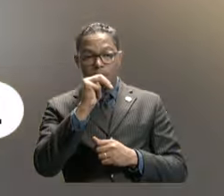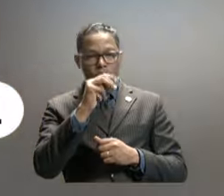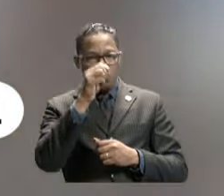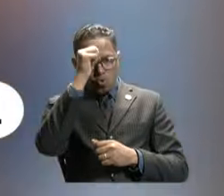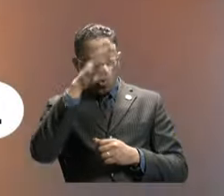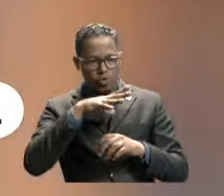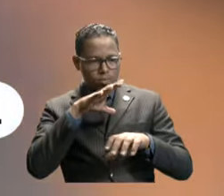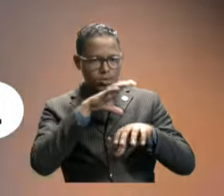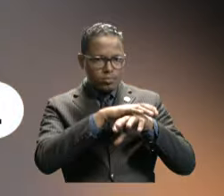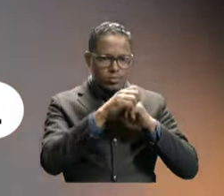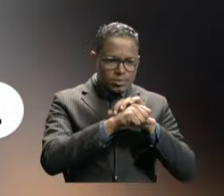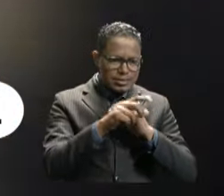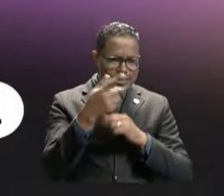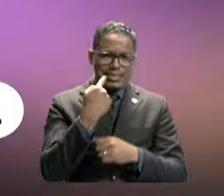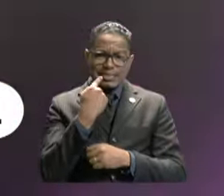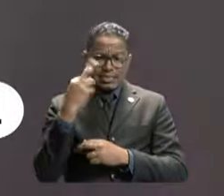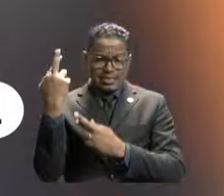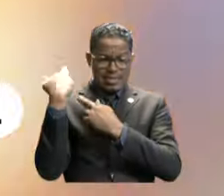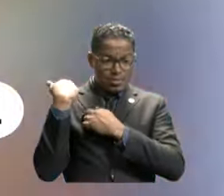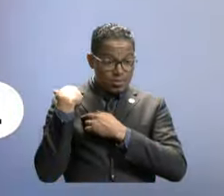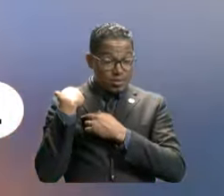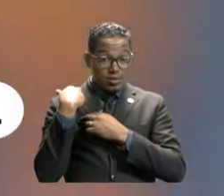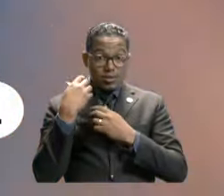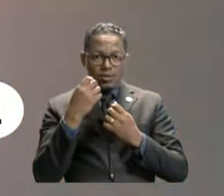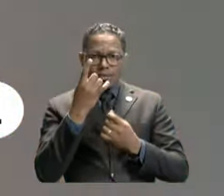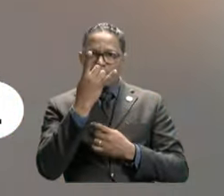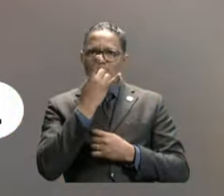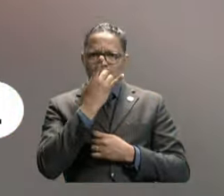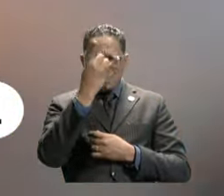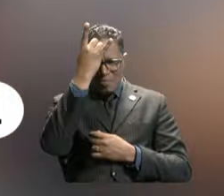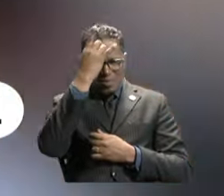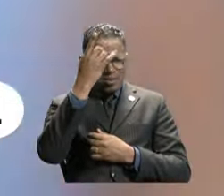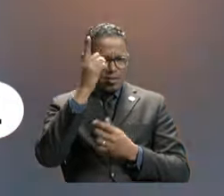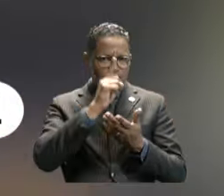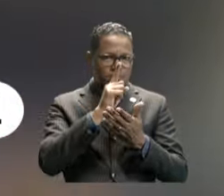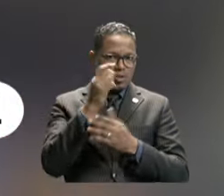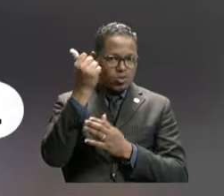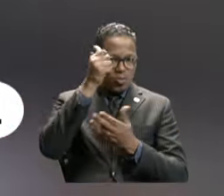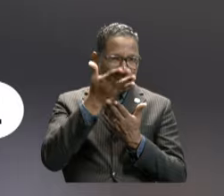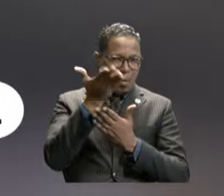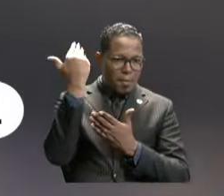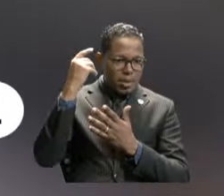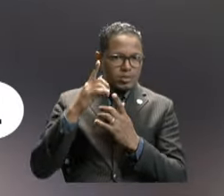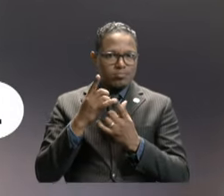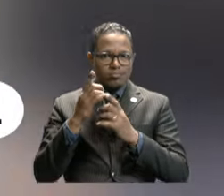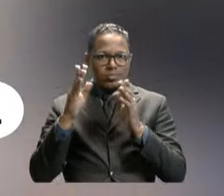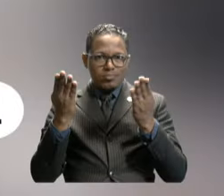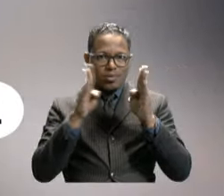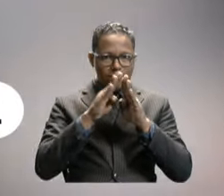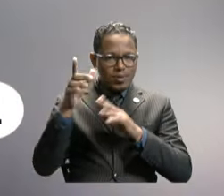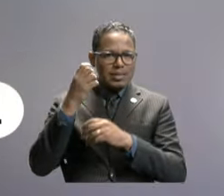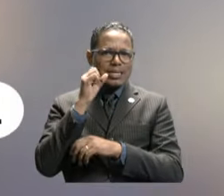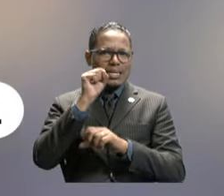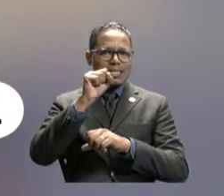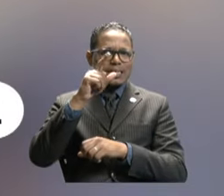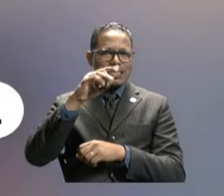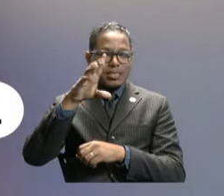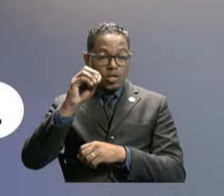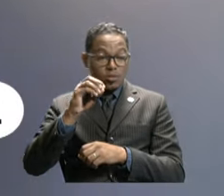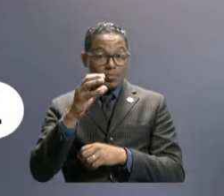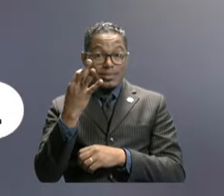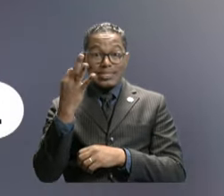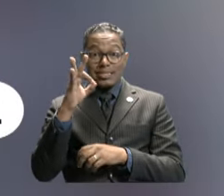hombre señalado como responsable de encender en medio de la multitud los fuegos artificiales que provocaron quemaduras alrededor de unas 19